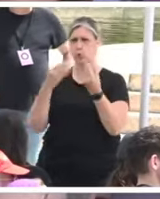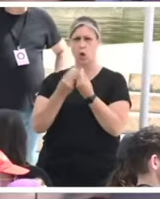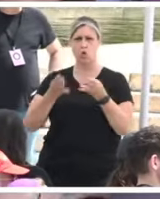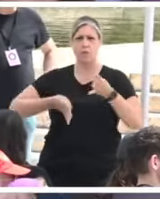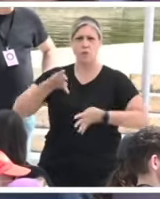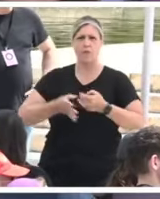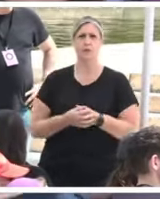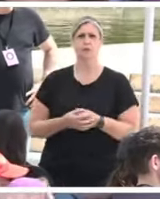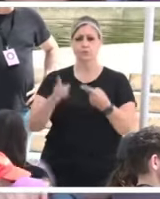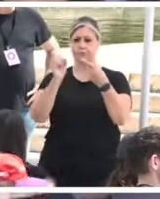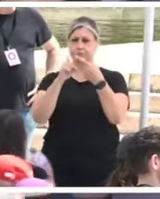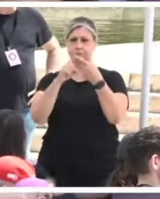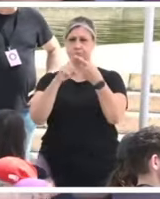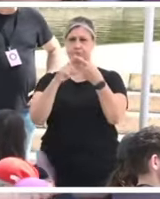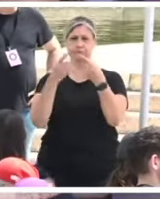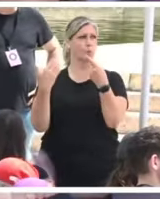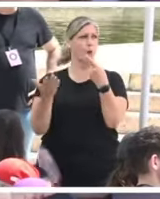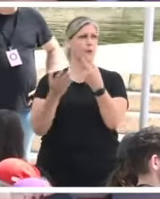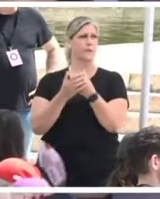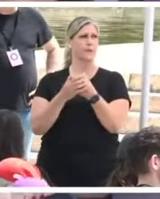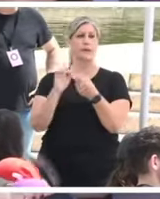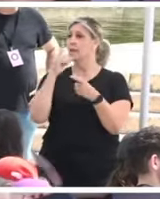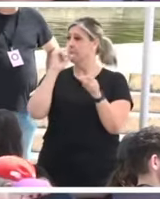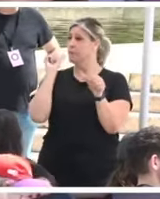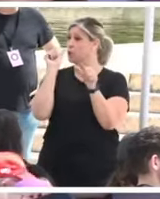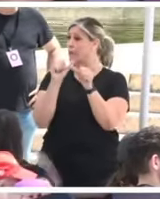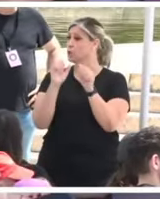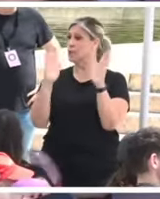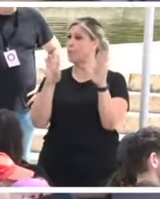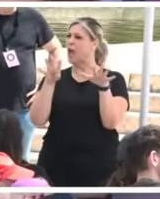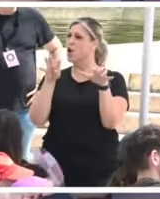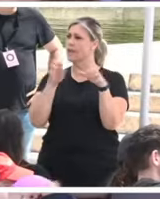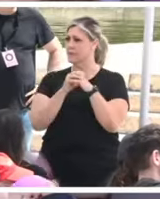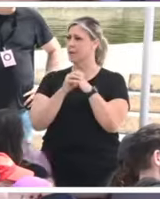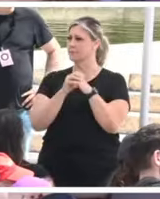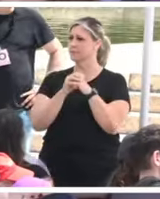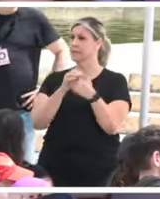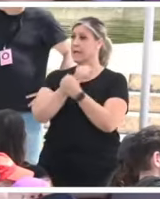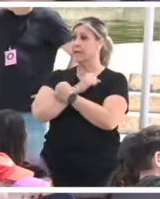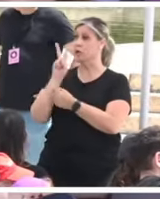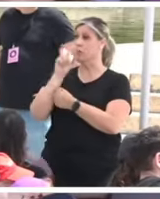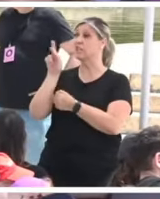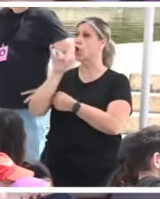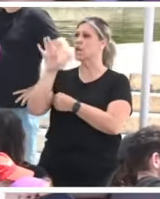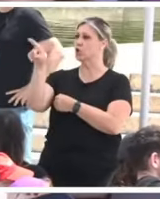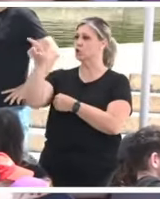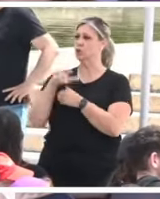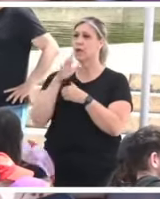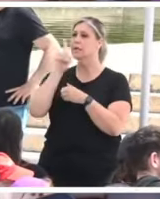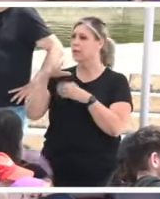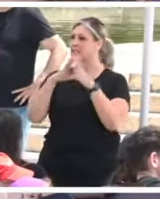ciudadanía. Uno primero, apenas en los primeros años de los 90, querido Víctor Ríos, con el debate del Tratado de